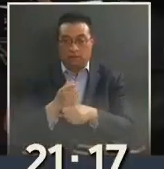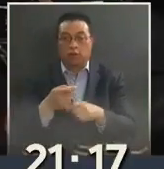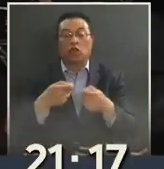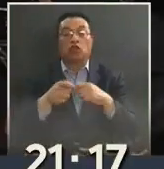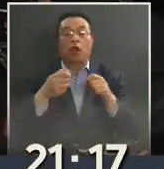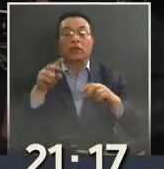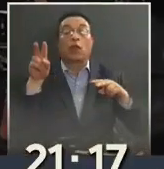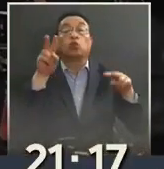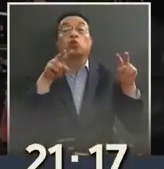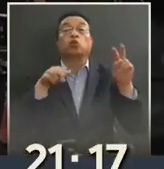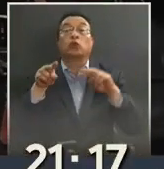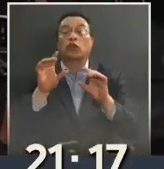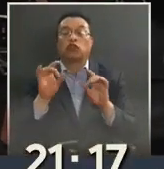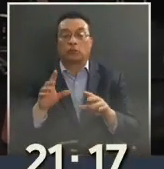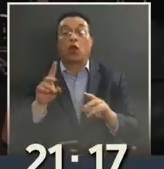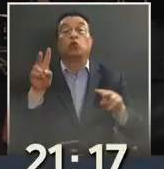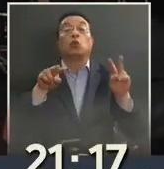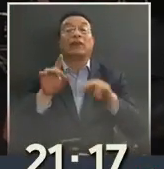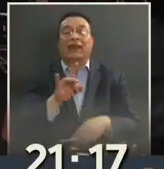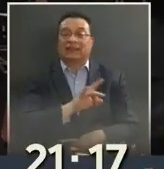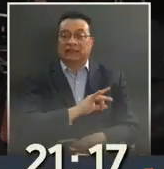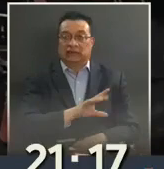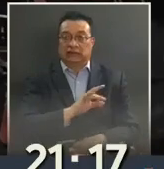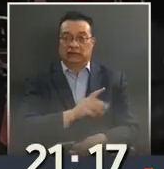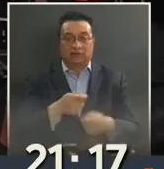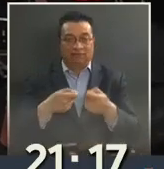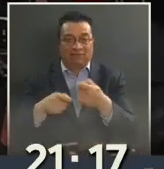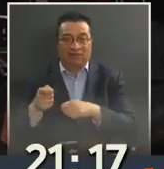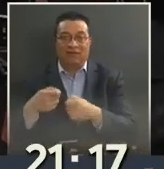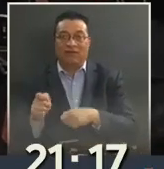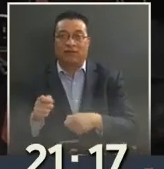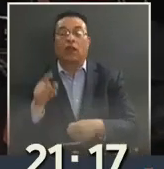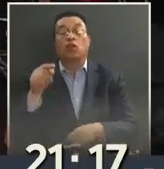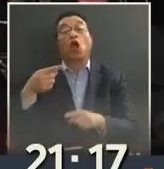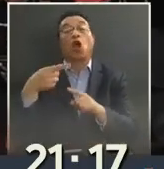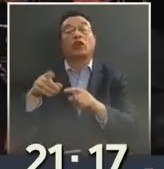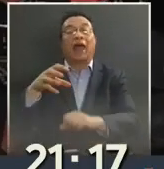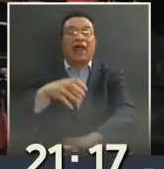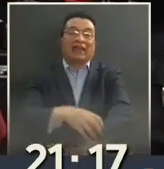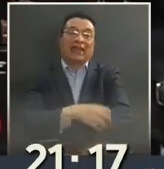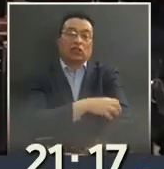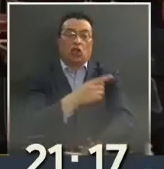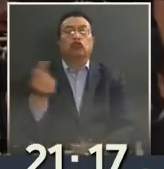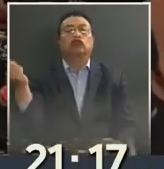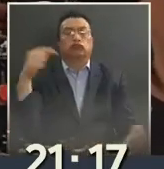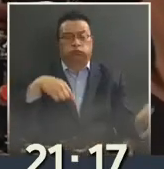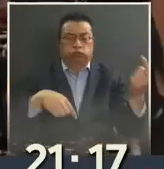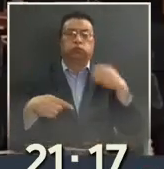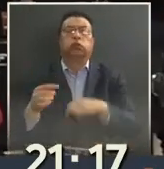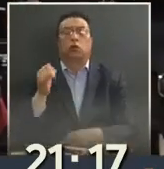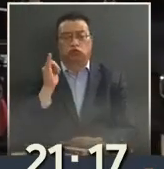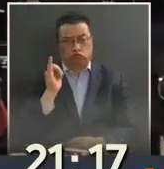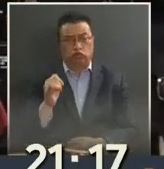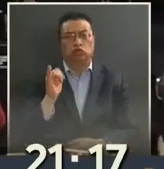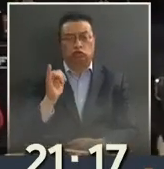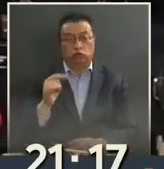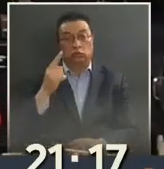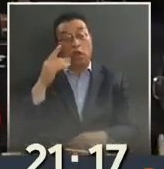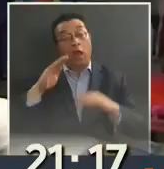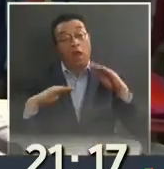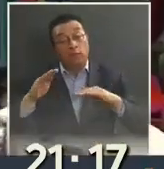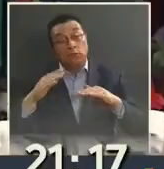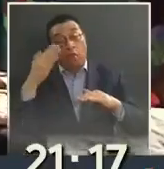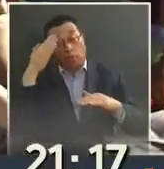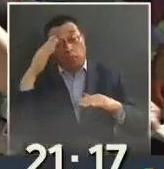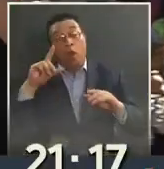turistas. Turistas chilenos, sí, de otras regiones, sí, sí vienen. Se han venido, pero hay días que ha estado más